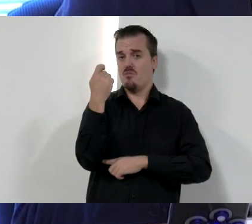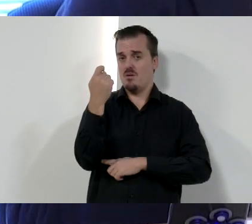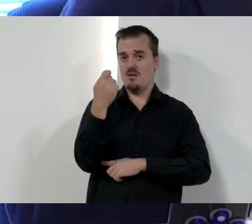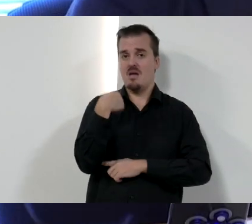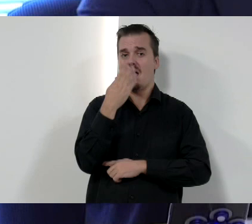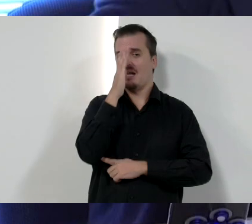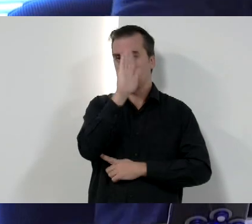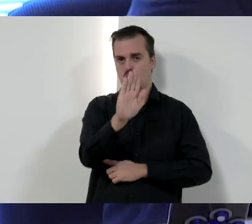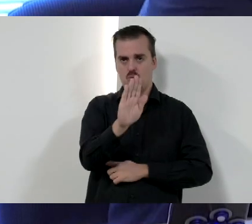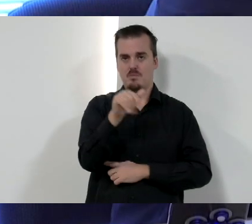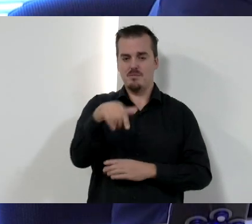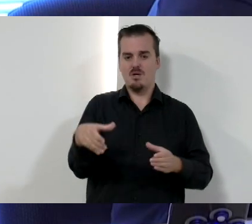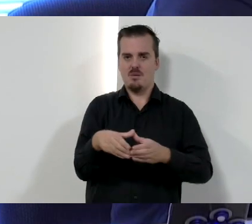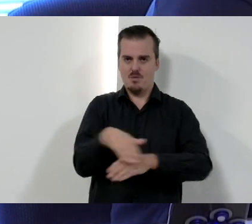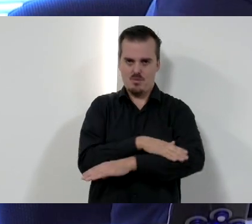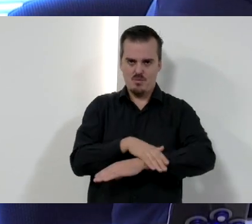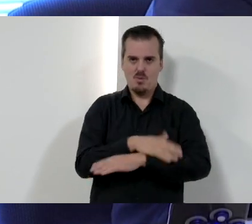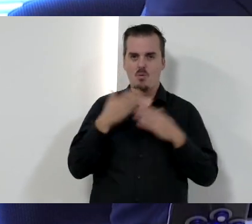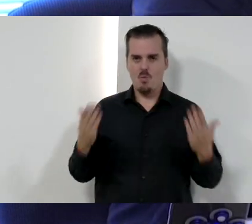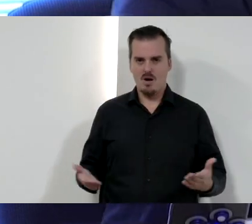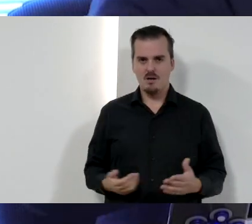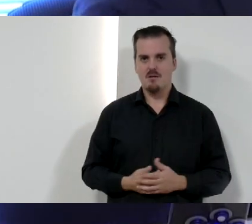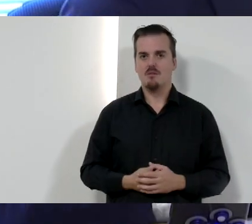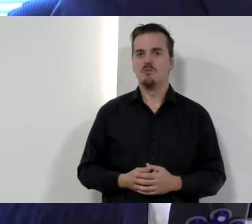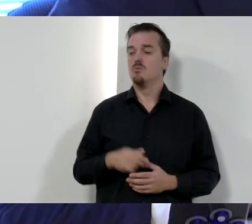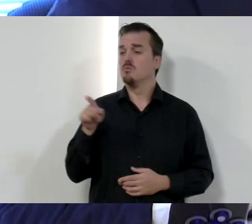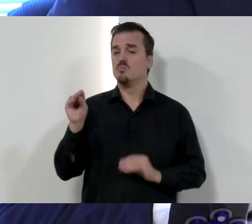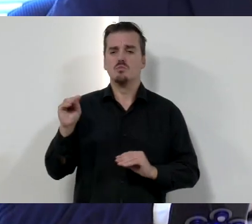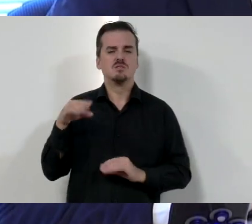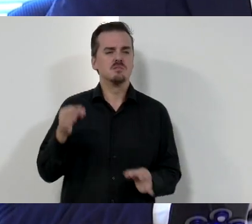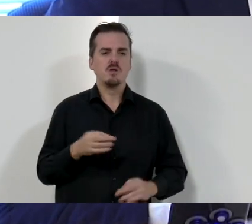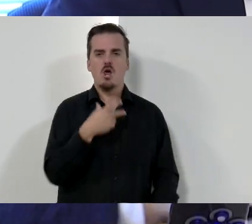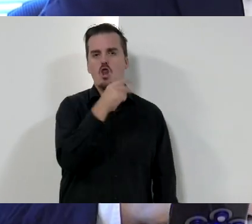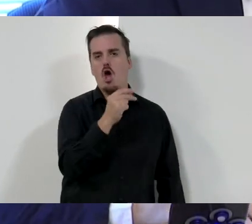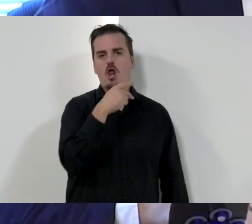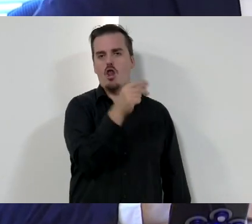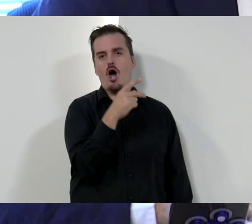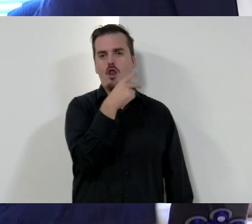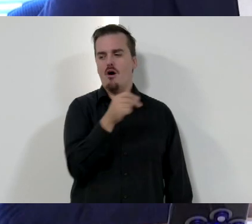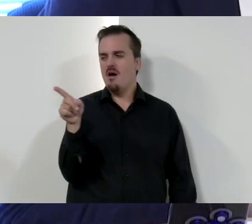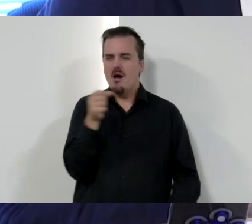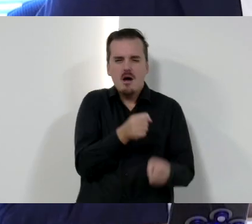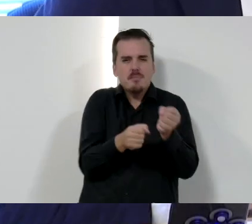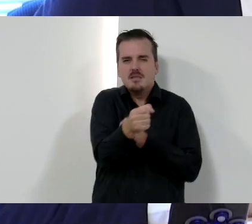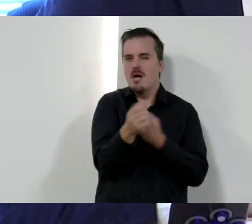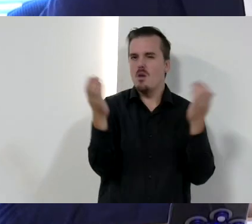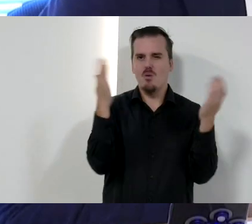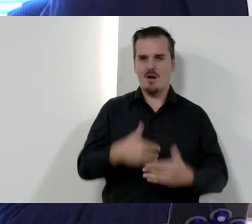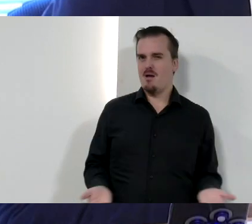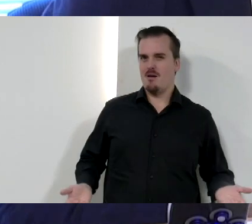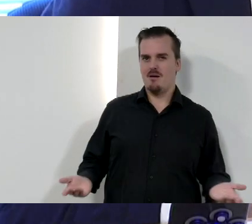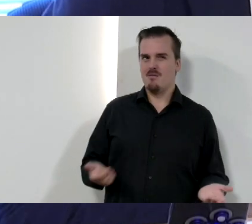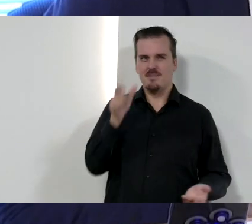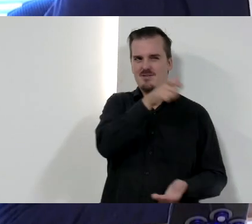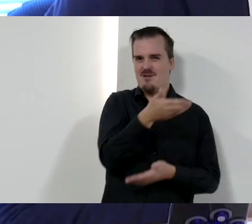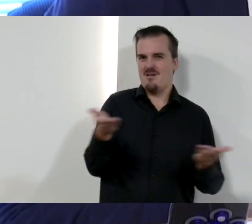actitud de este equipo de gobierno, que es decir, no a todo, y no tener ningún tipo de empatía con los vecinos de Ciudad Real. En el año 2023,